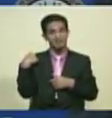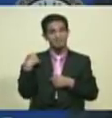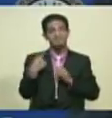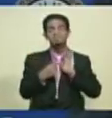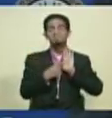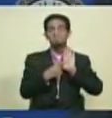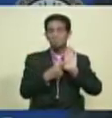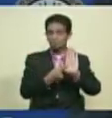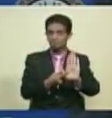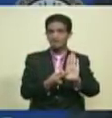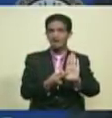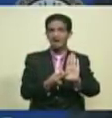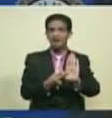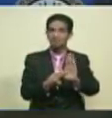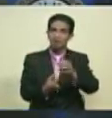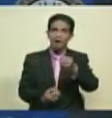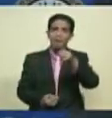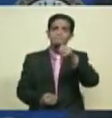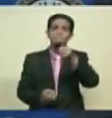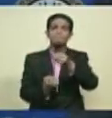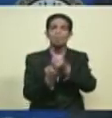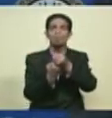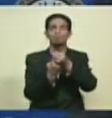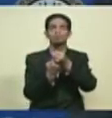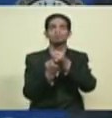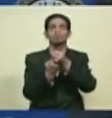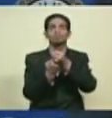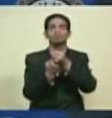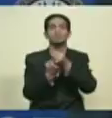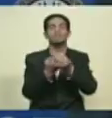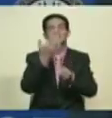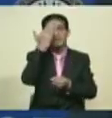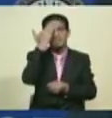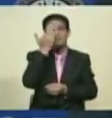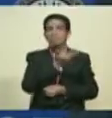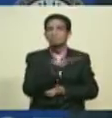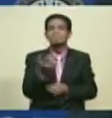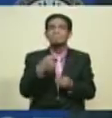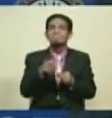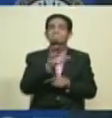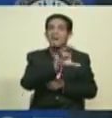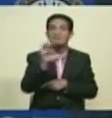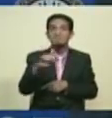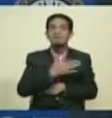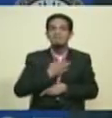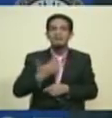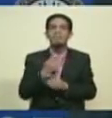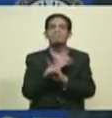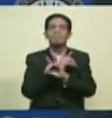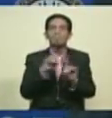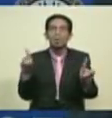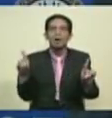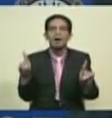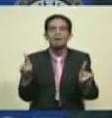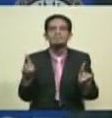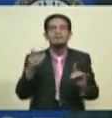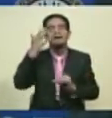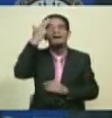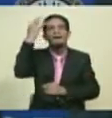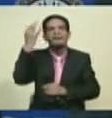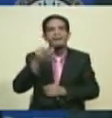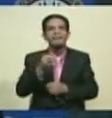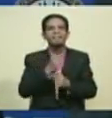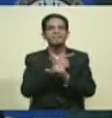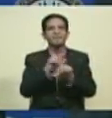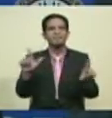dignos representantes de sus pueblos, que sabemos que son pueblos que quieren la democracia, que creen en la libertad,